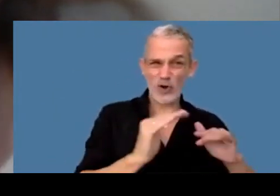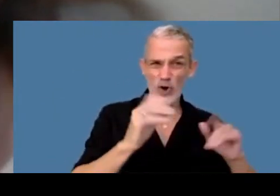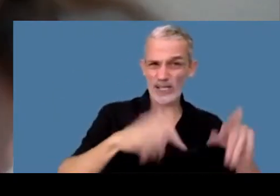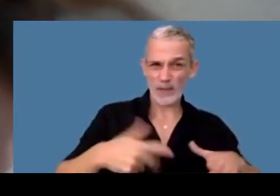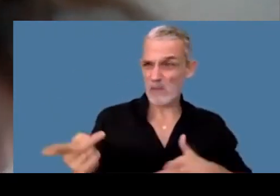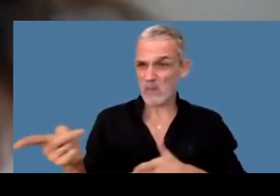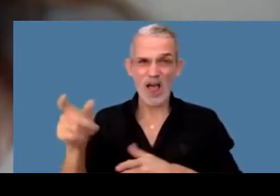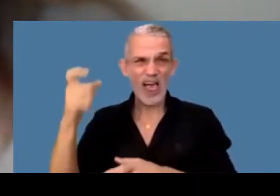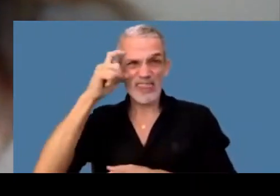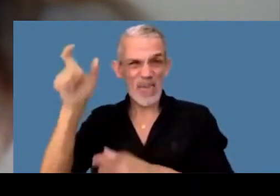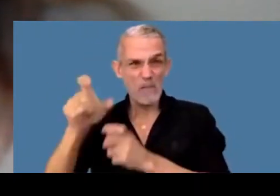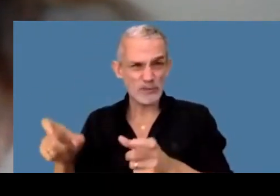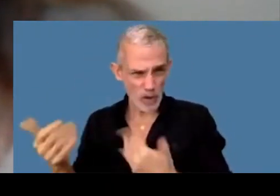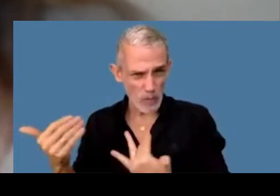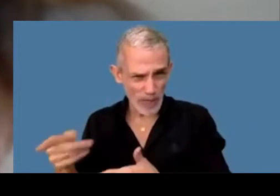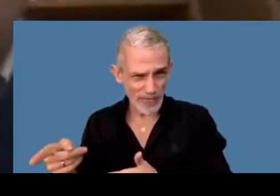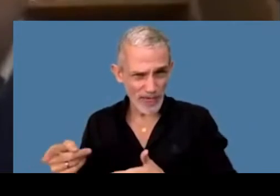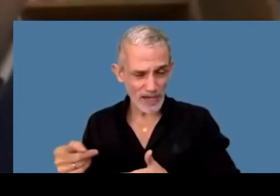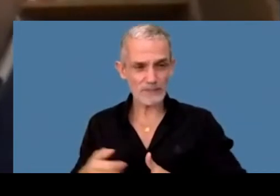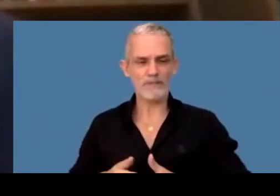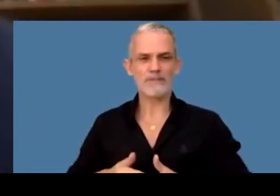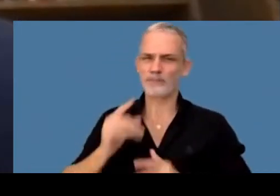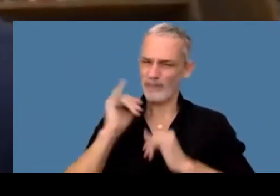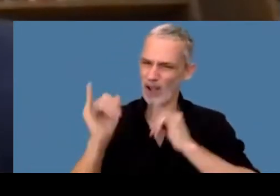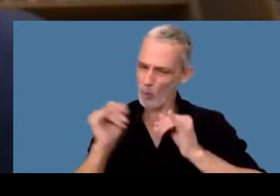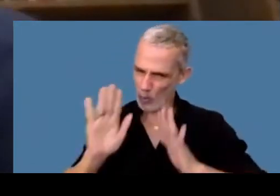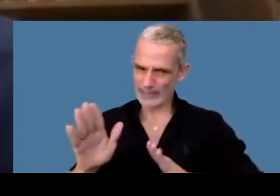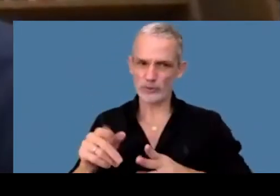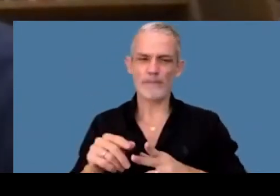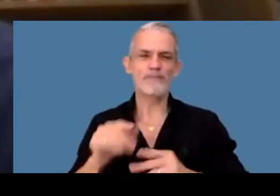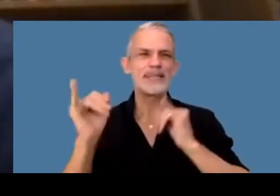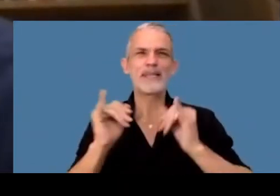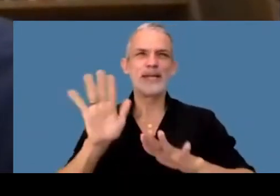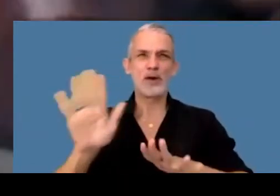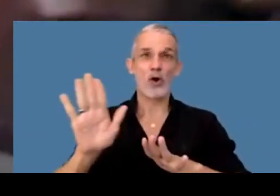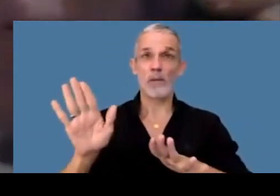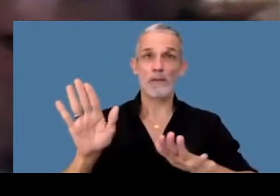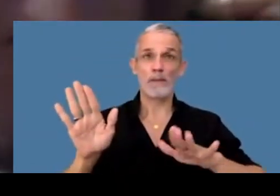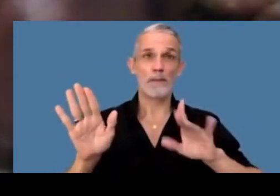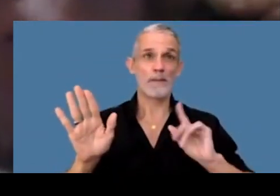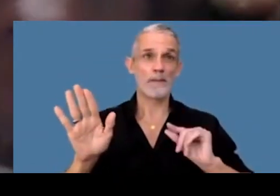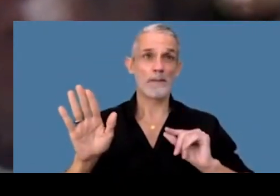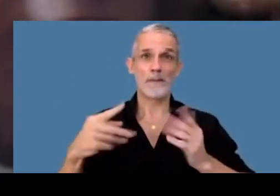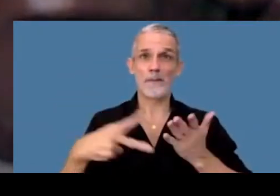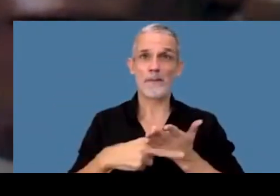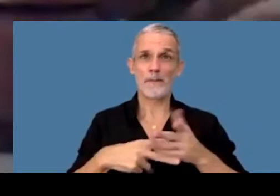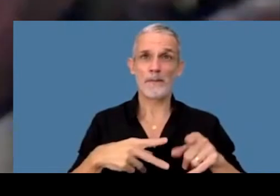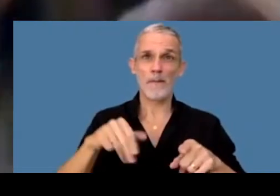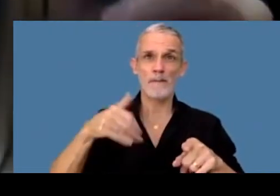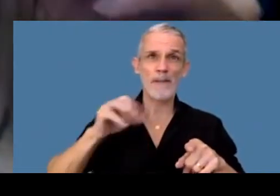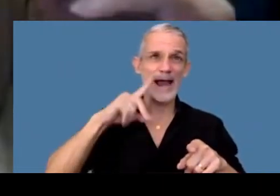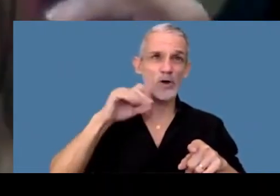10 personas. Te comento, ahí... Te explico, Sí. Mario,